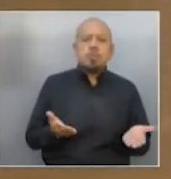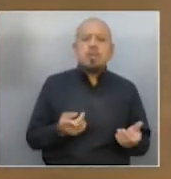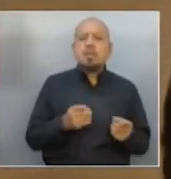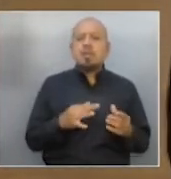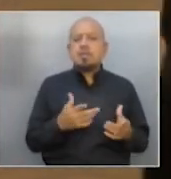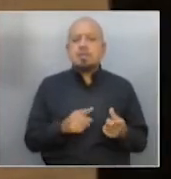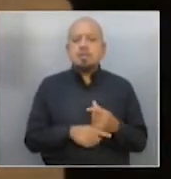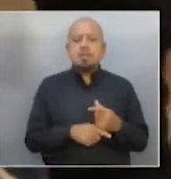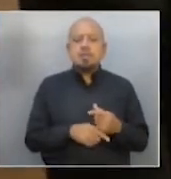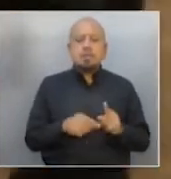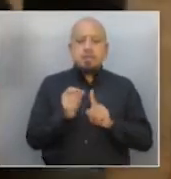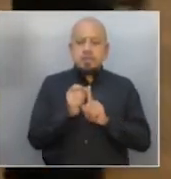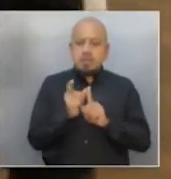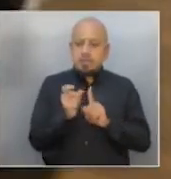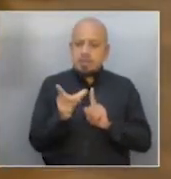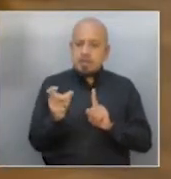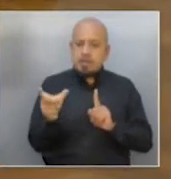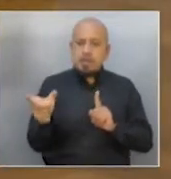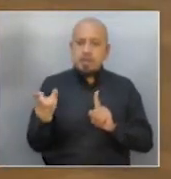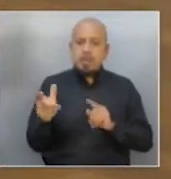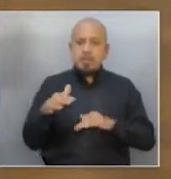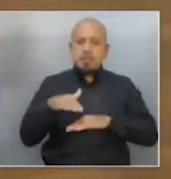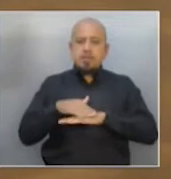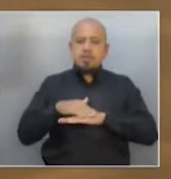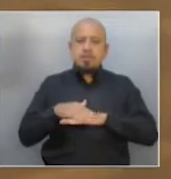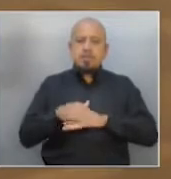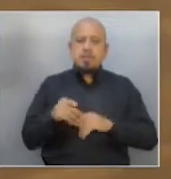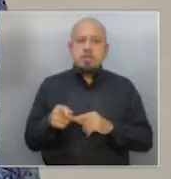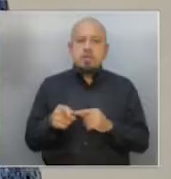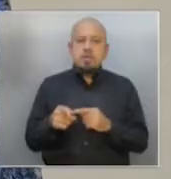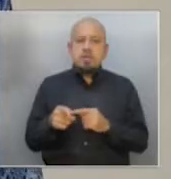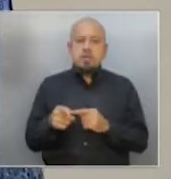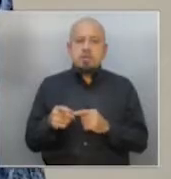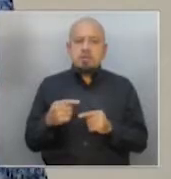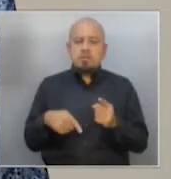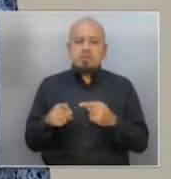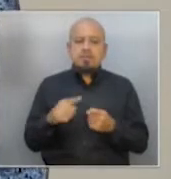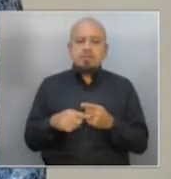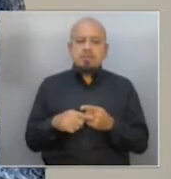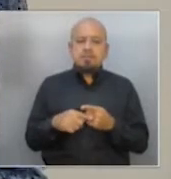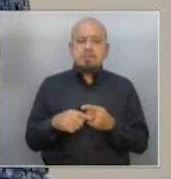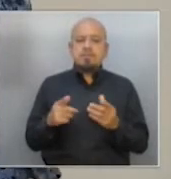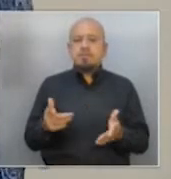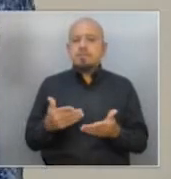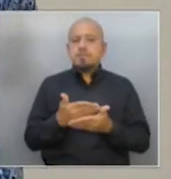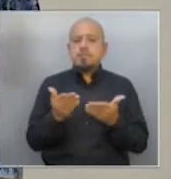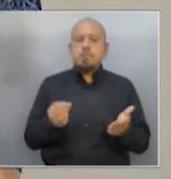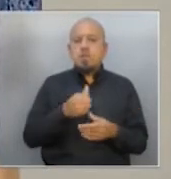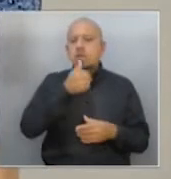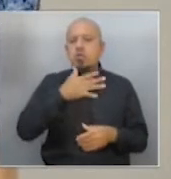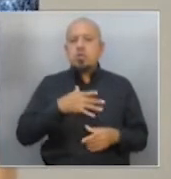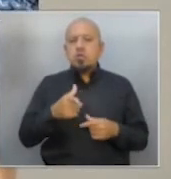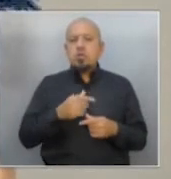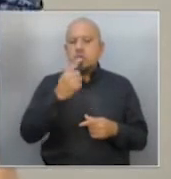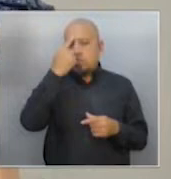de esa escala mínima, entré a dialogar con la sala, con estas dimensiones, con el museo y su historia, al crear,